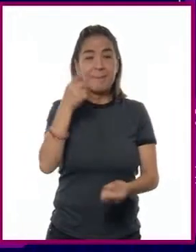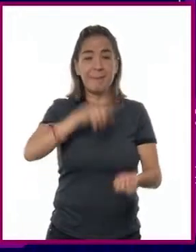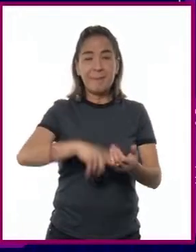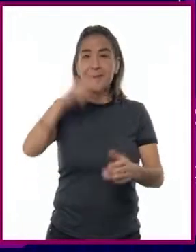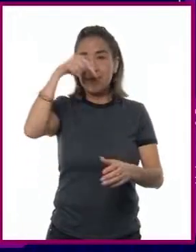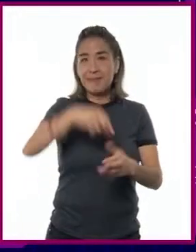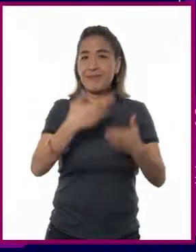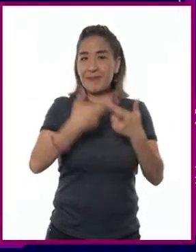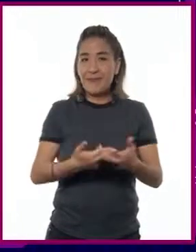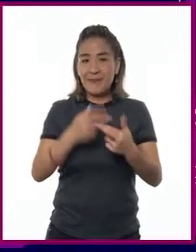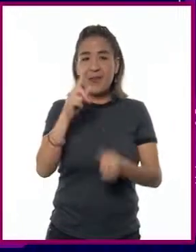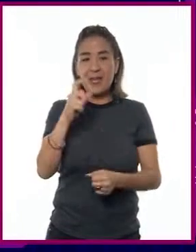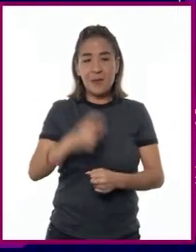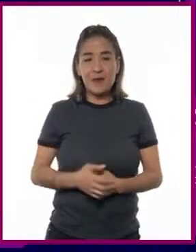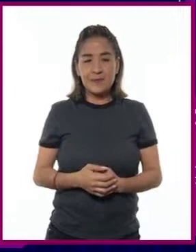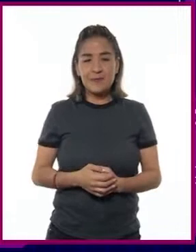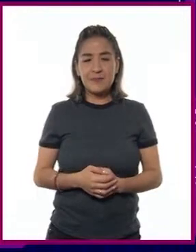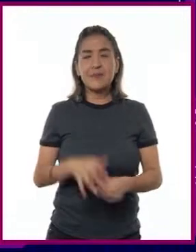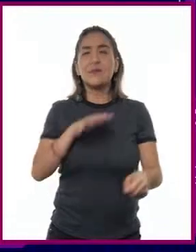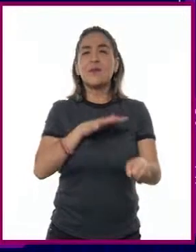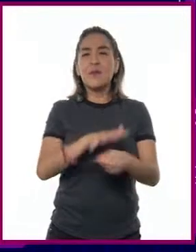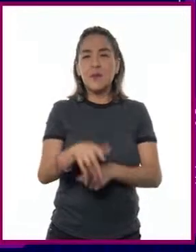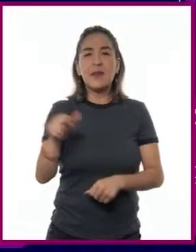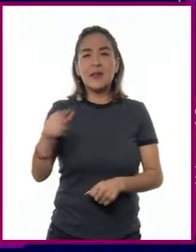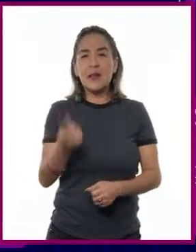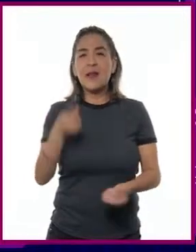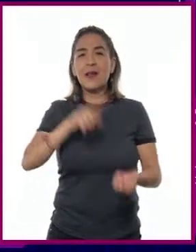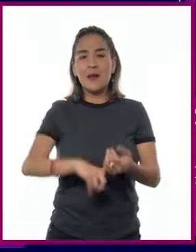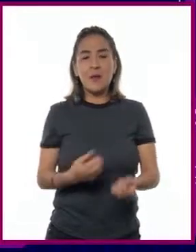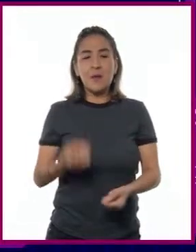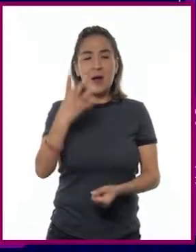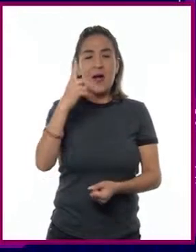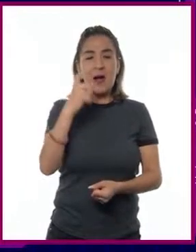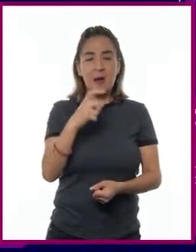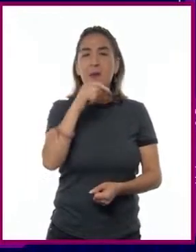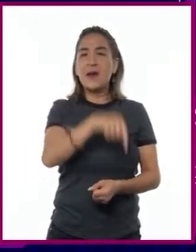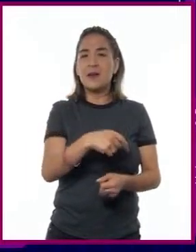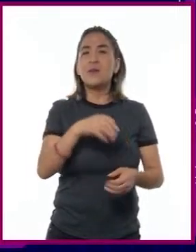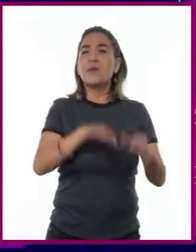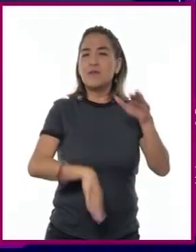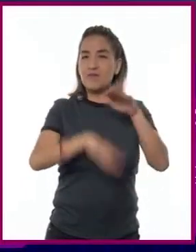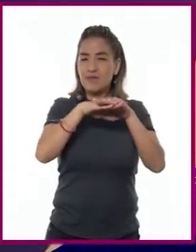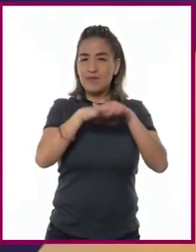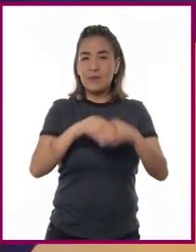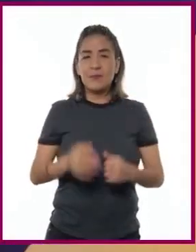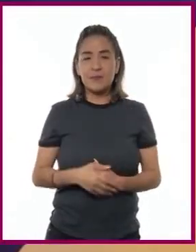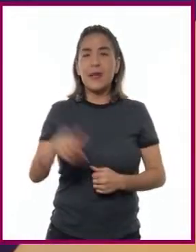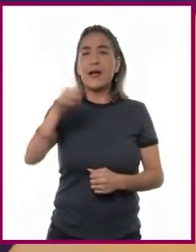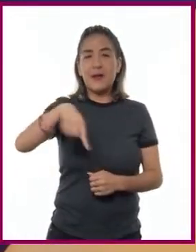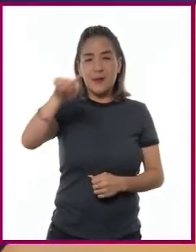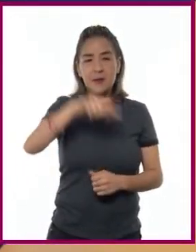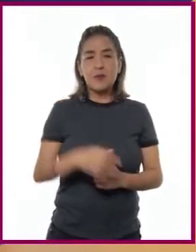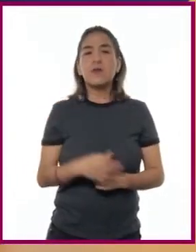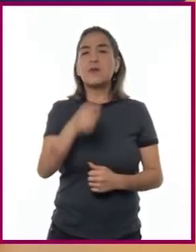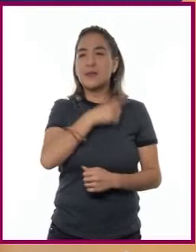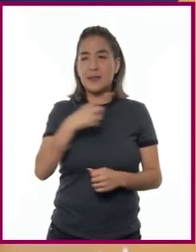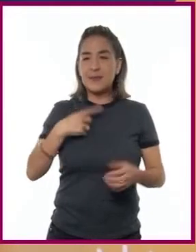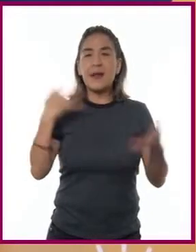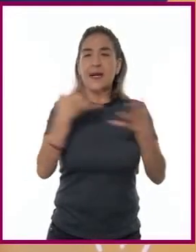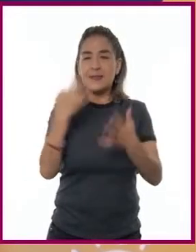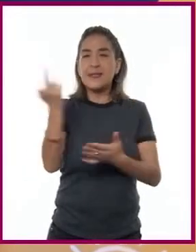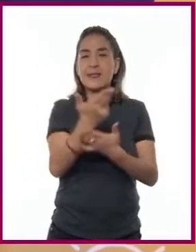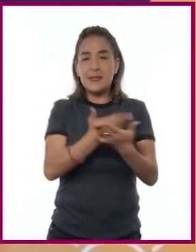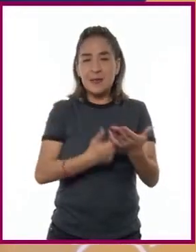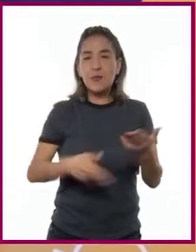agua? ¿Qué cantidad de agua le cabe a cada uno? En casa, realicen dibujos